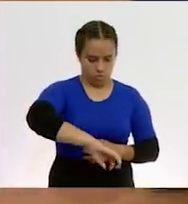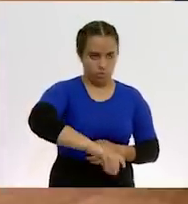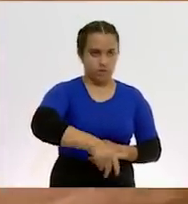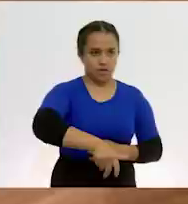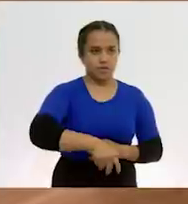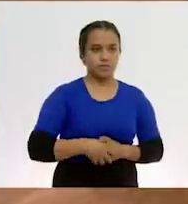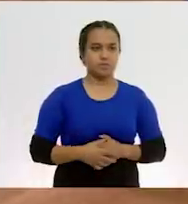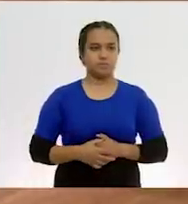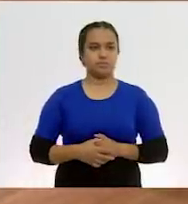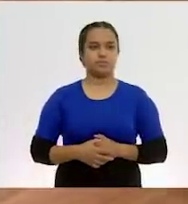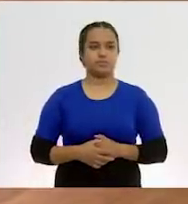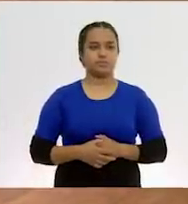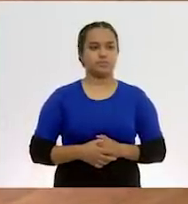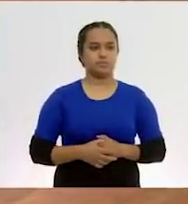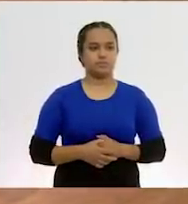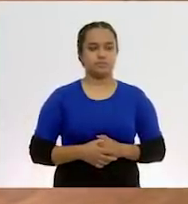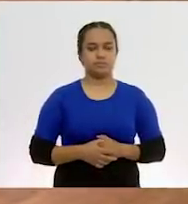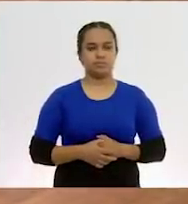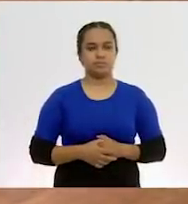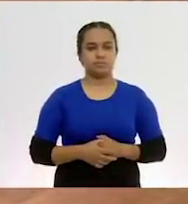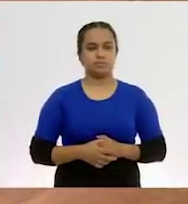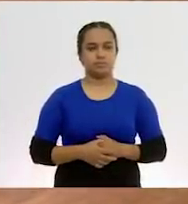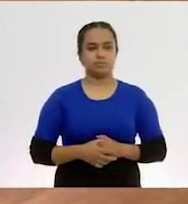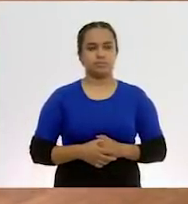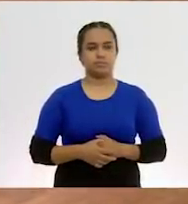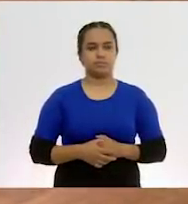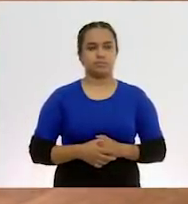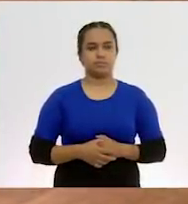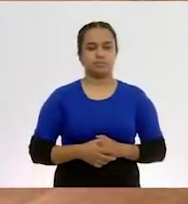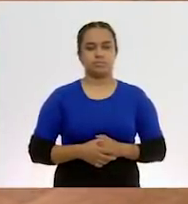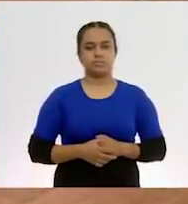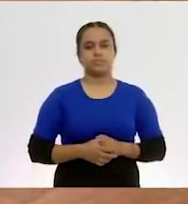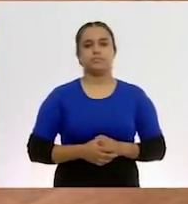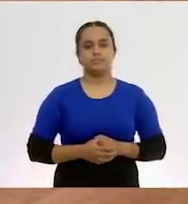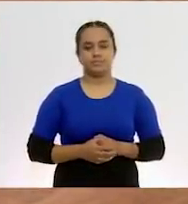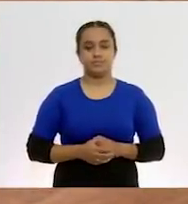¿vale? A ver, y te va a tocar...